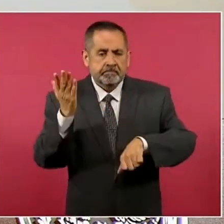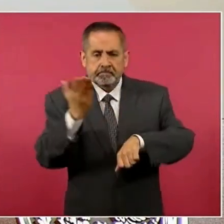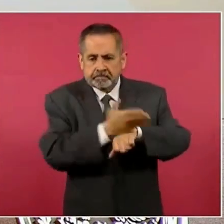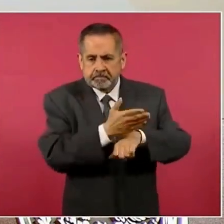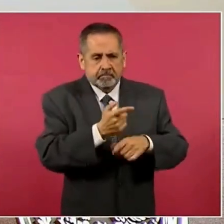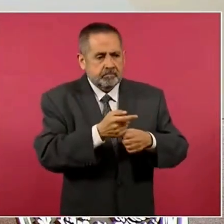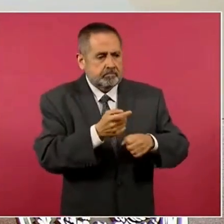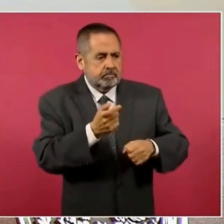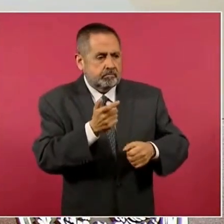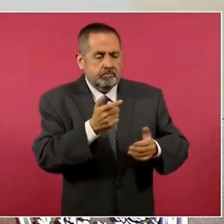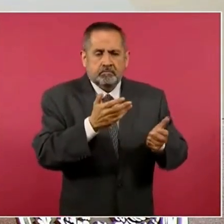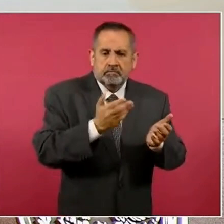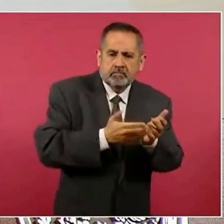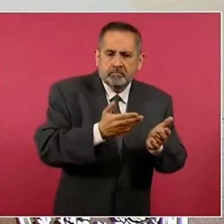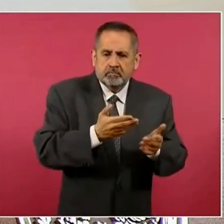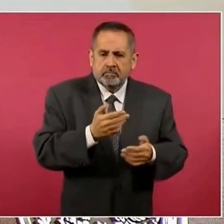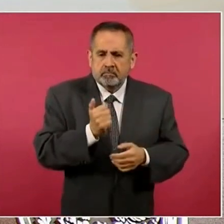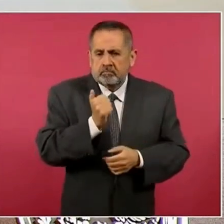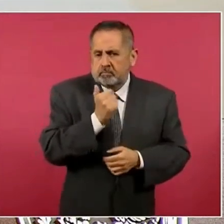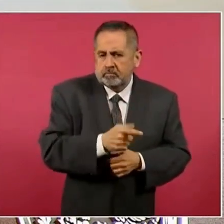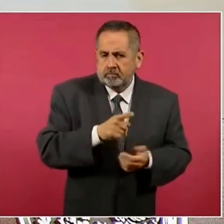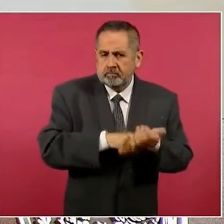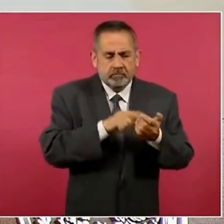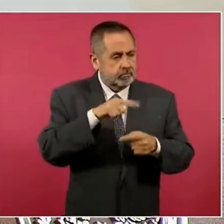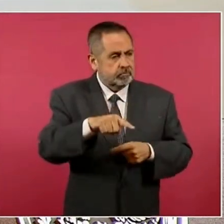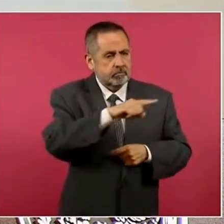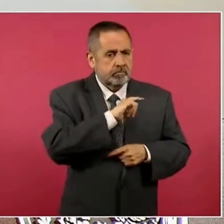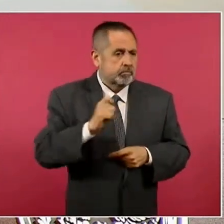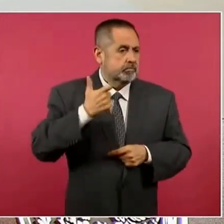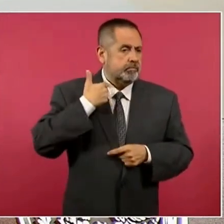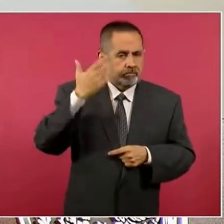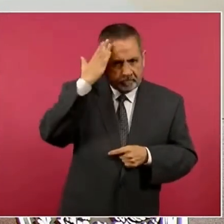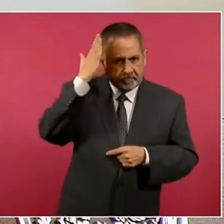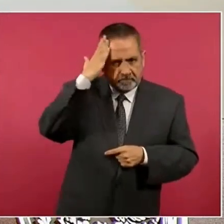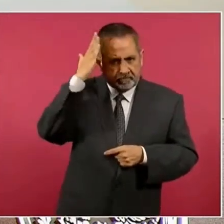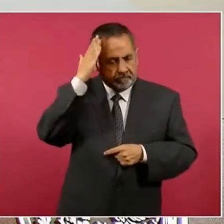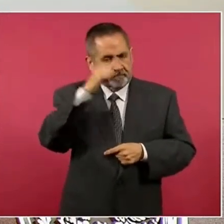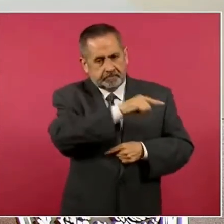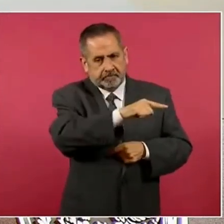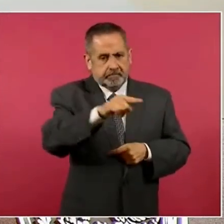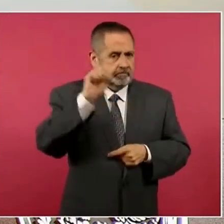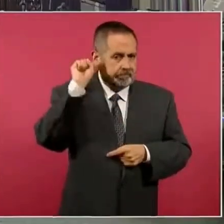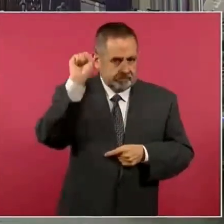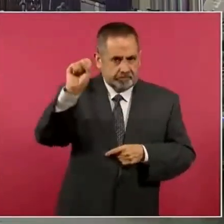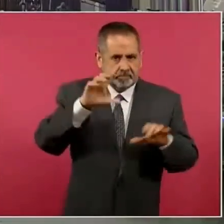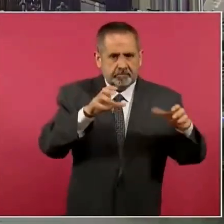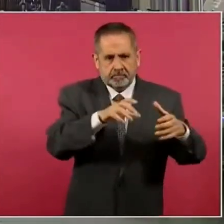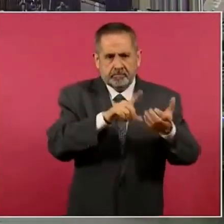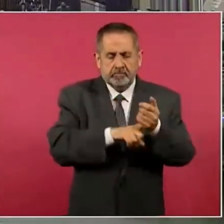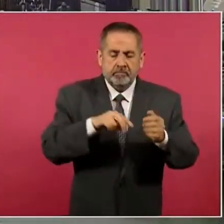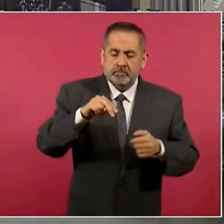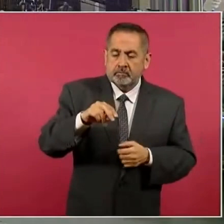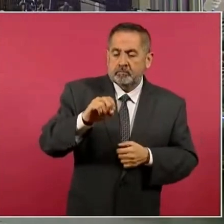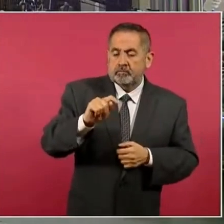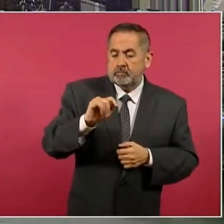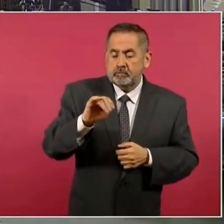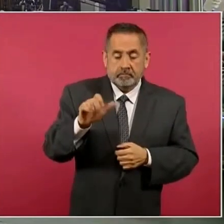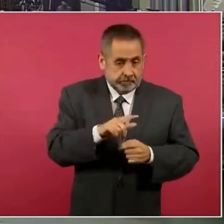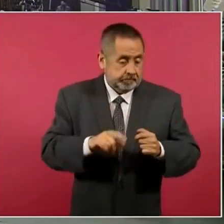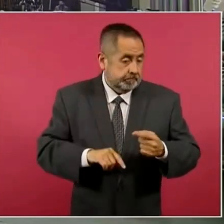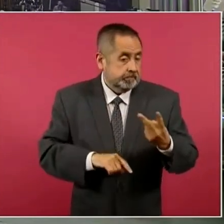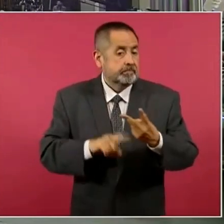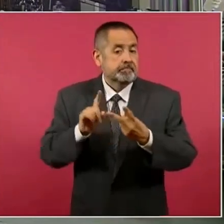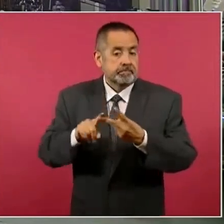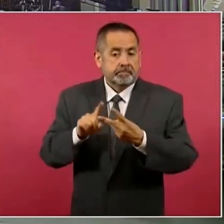o económicas que haya lugar a los exdirigentes del sindicato de Subnotimex. En el caso